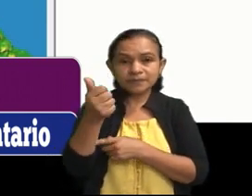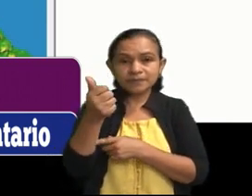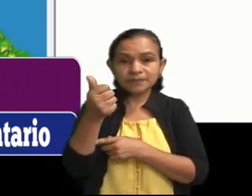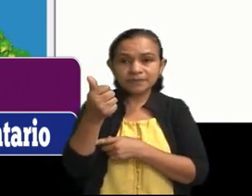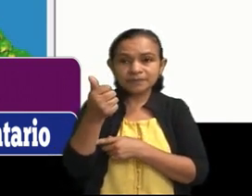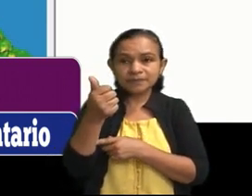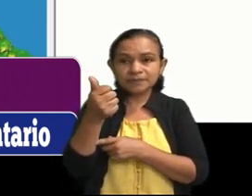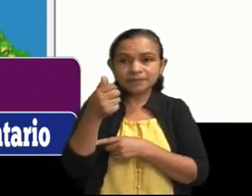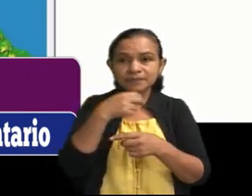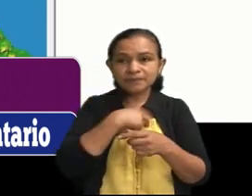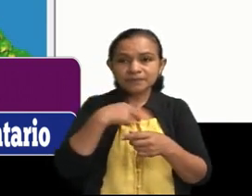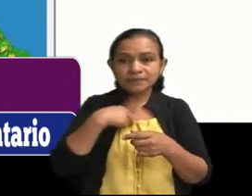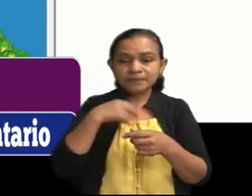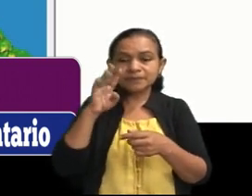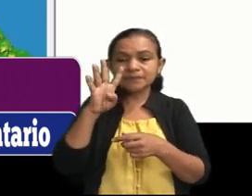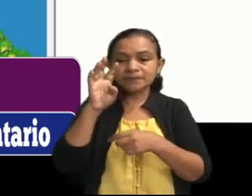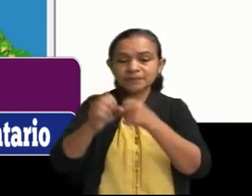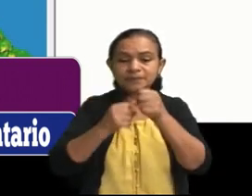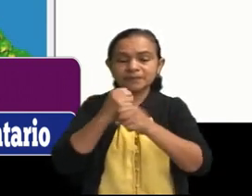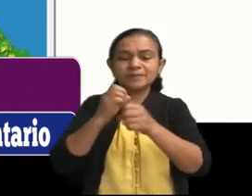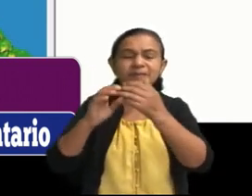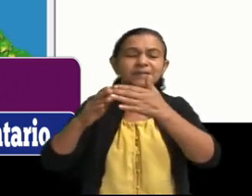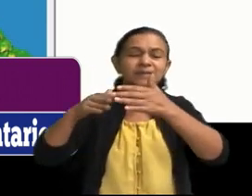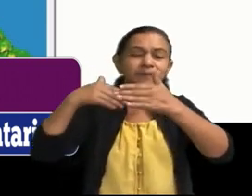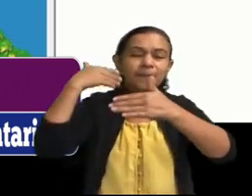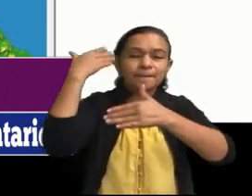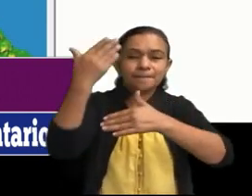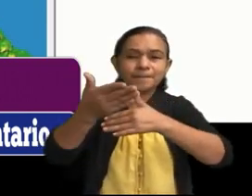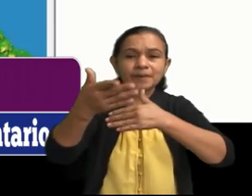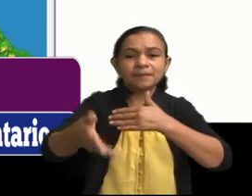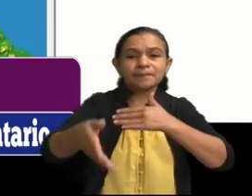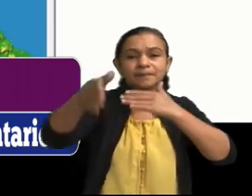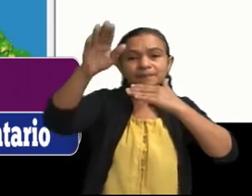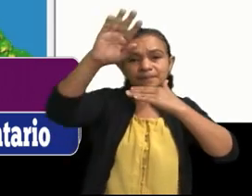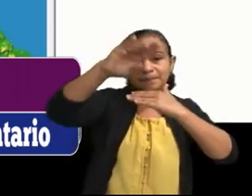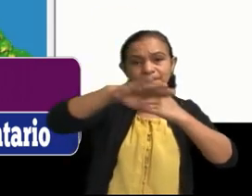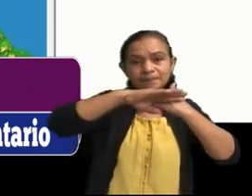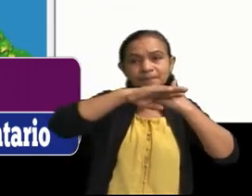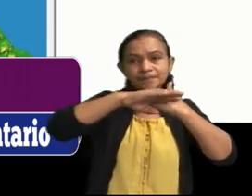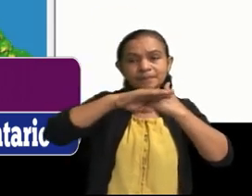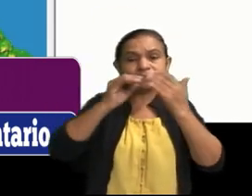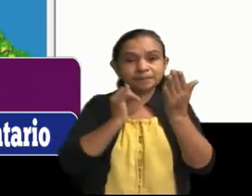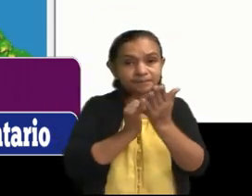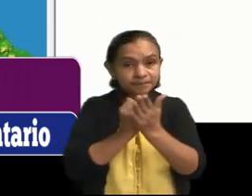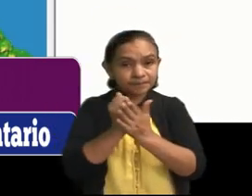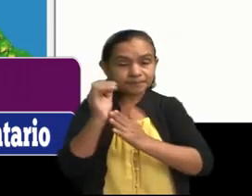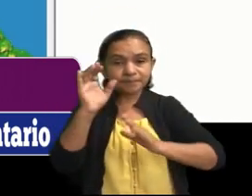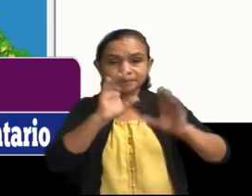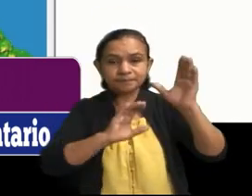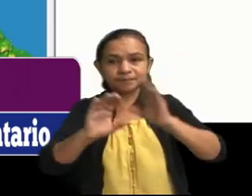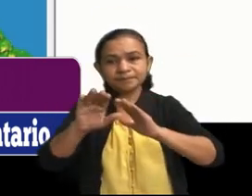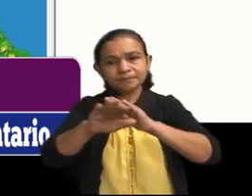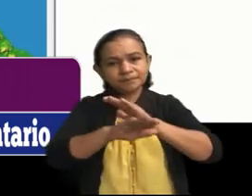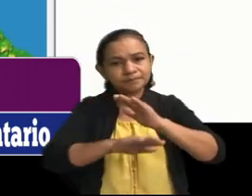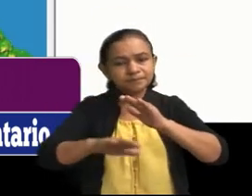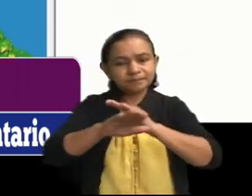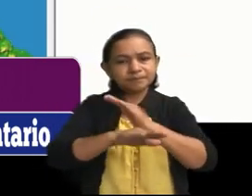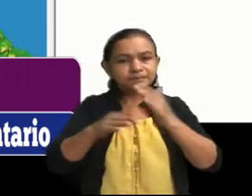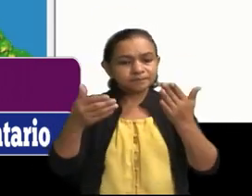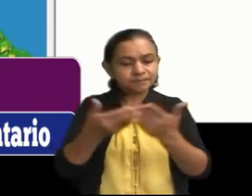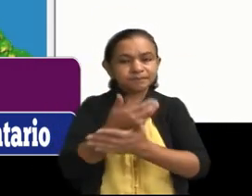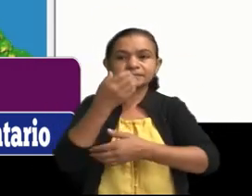1996, 4 años después del tsunami de 92, ¿no? A un nivel científico técnico muy bajo para este tiempo,